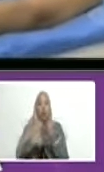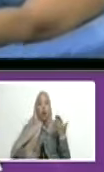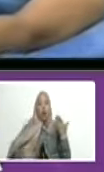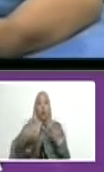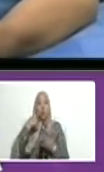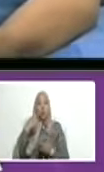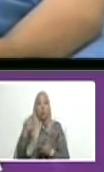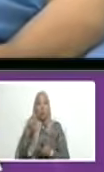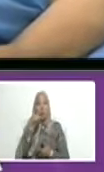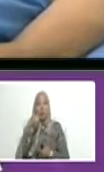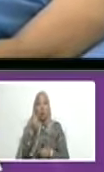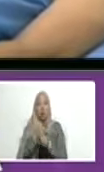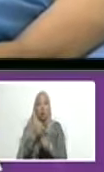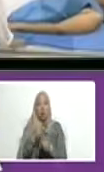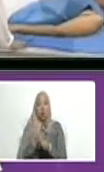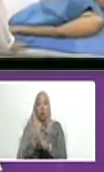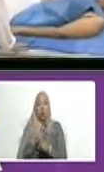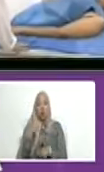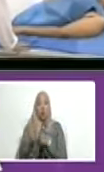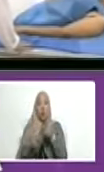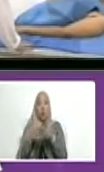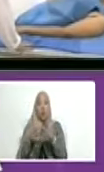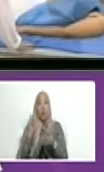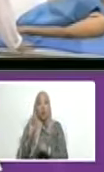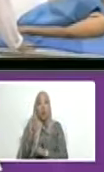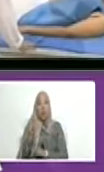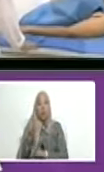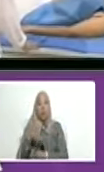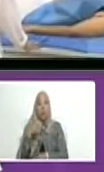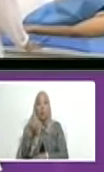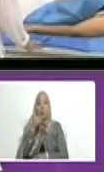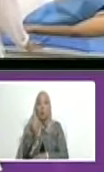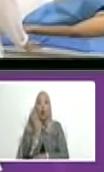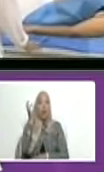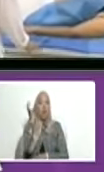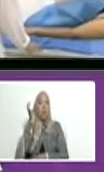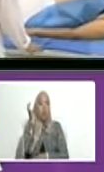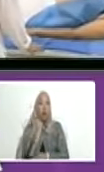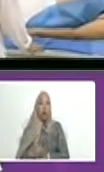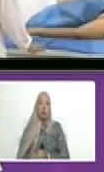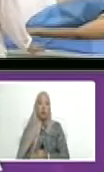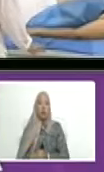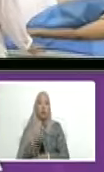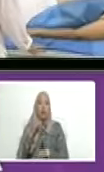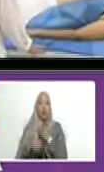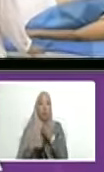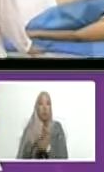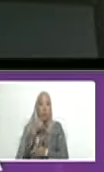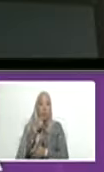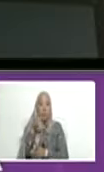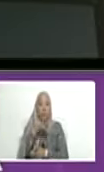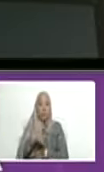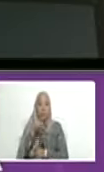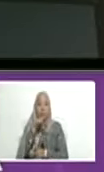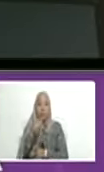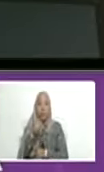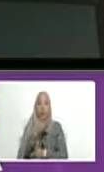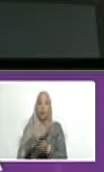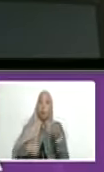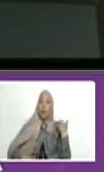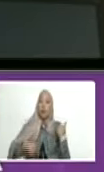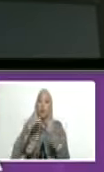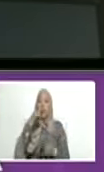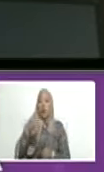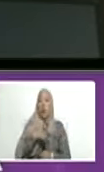ejecutiva, Delcy, montados en todas esas tareas, ¿qué le puede informar a la mujer? Delcy Rodríguez, compañera. Mire, presidente,